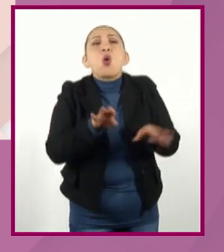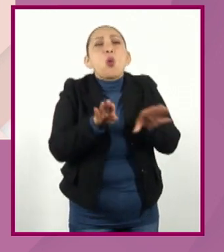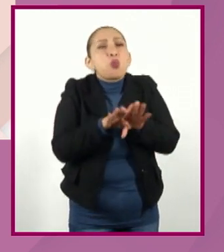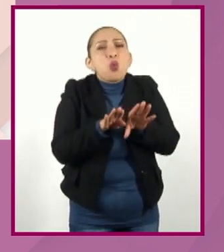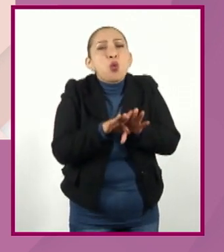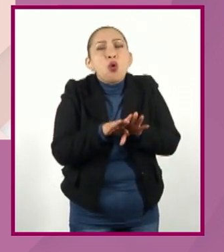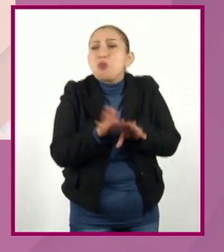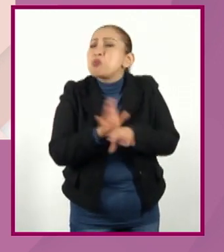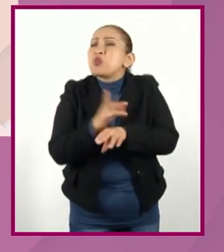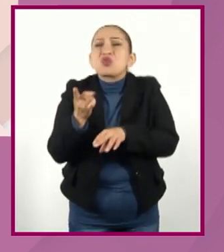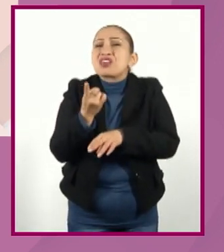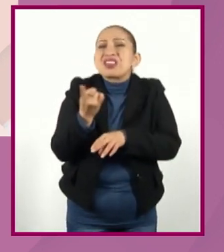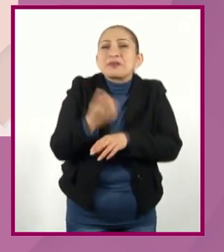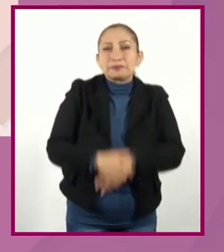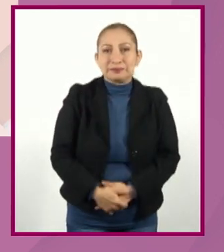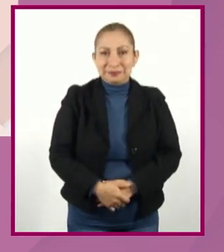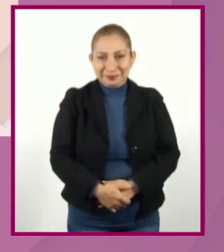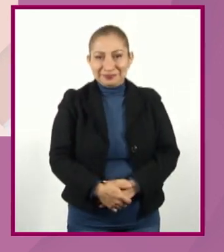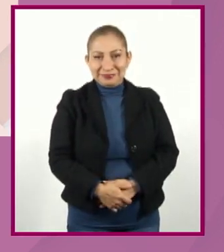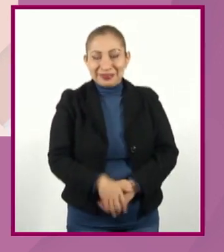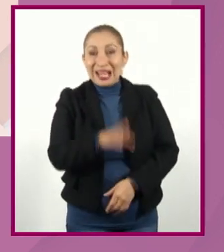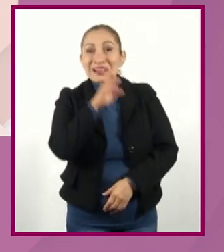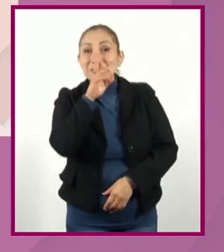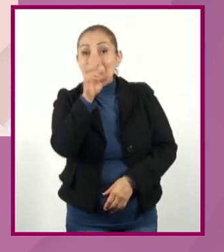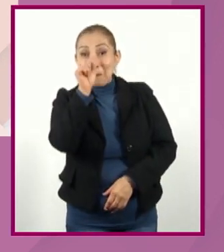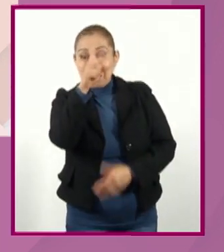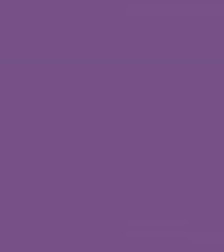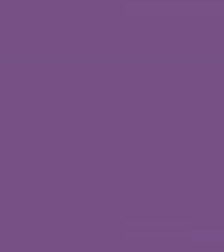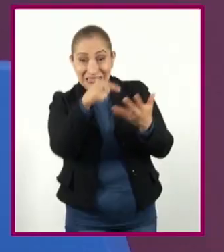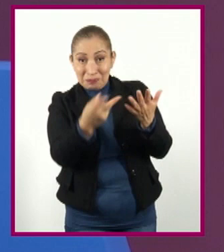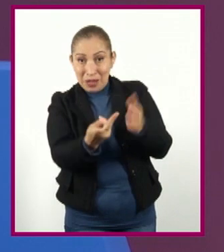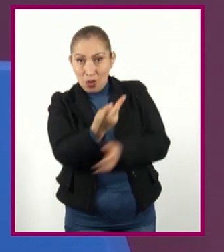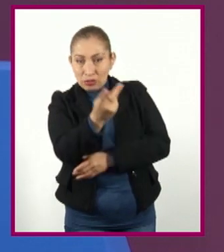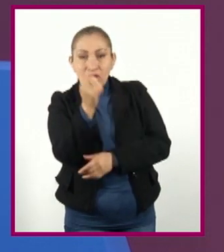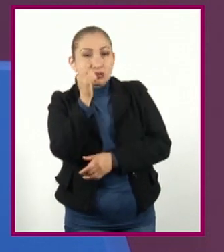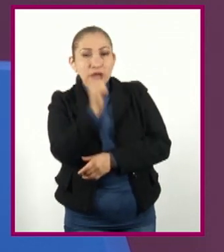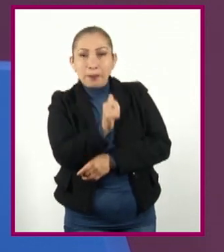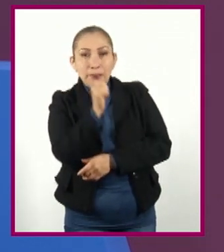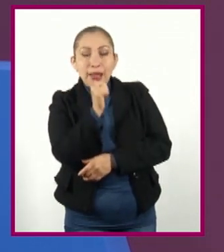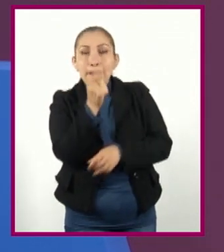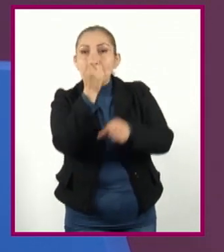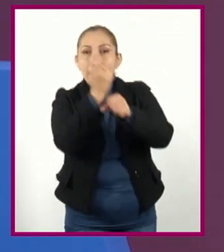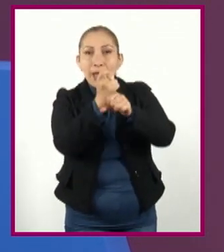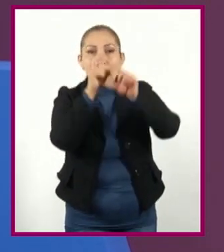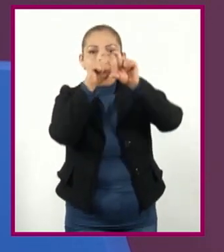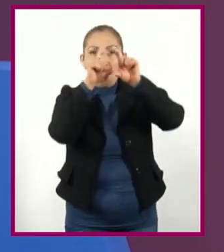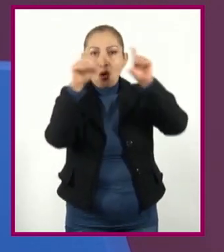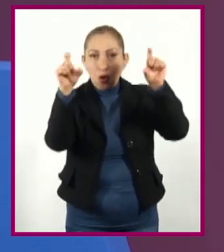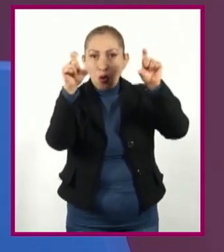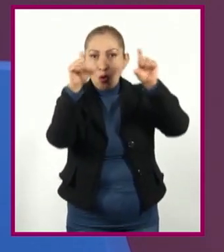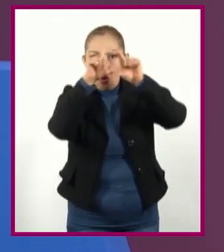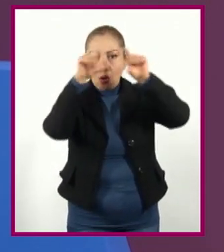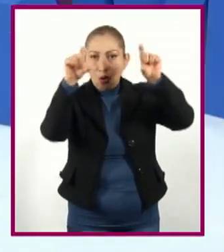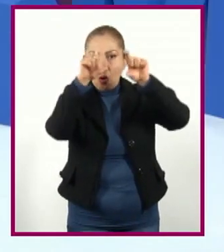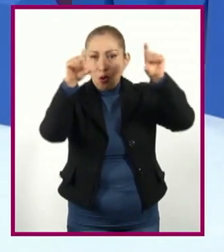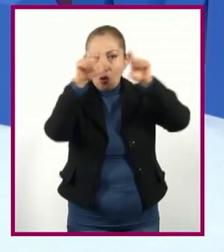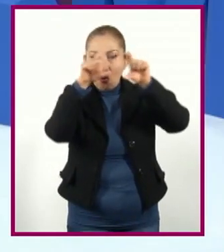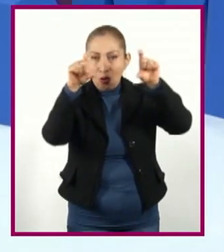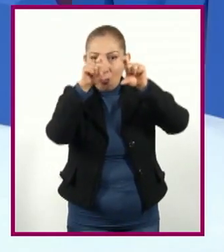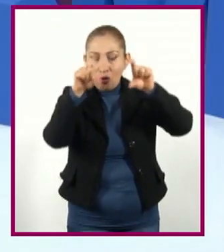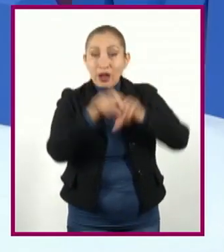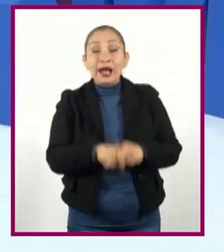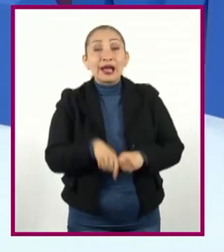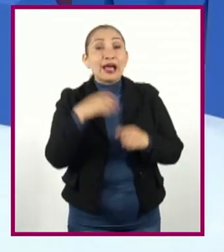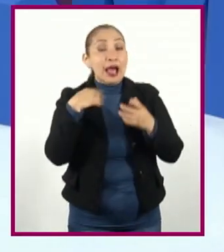¿Y por qué? Las respuestas a estas preguntas casi siempre van al principio en el primer párrafo.